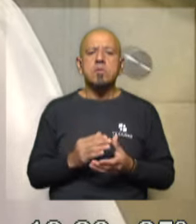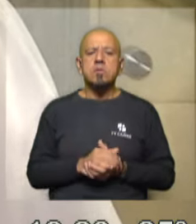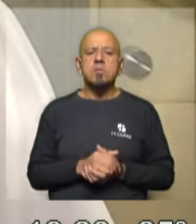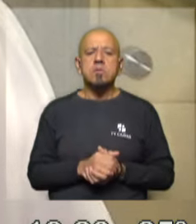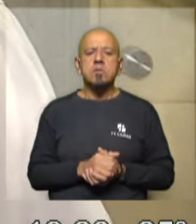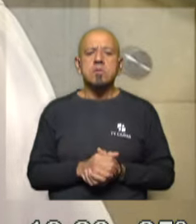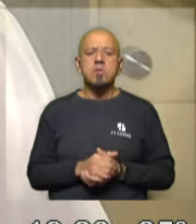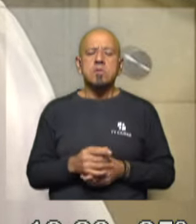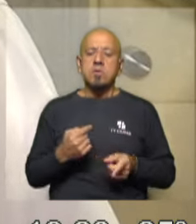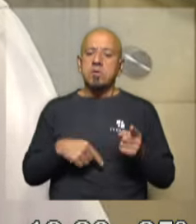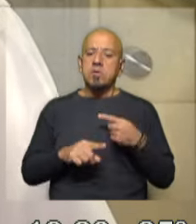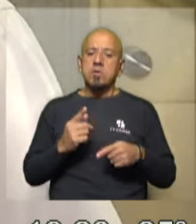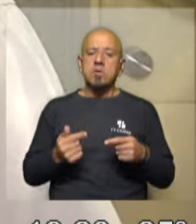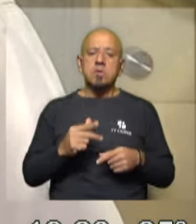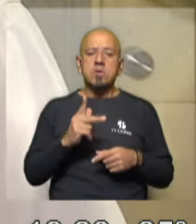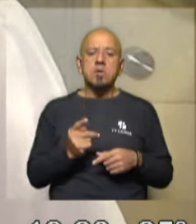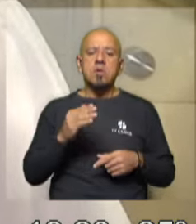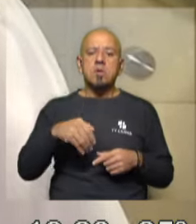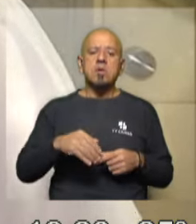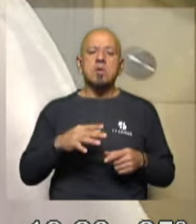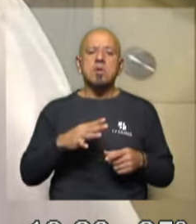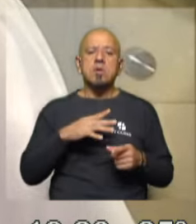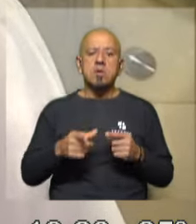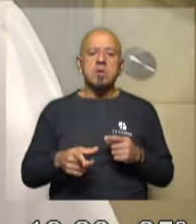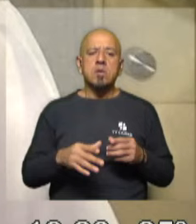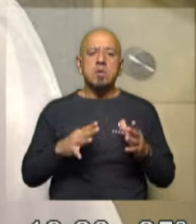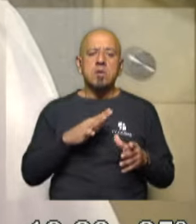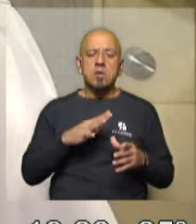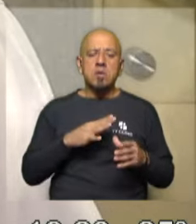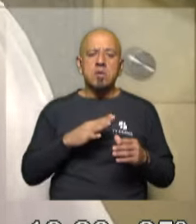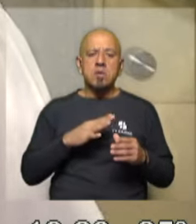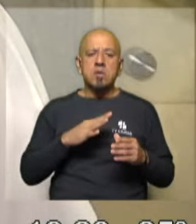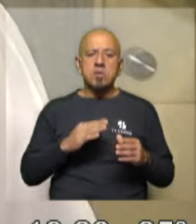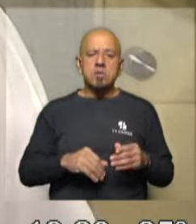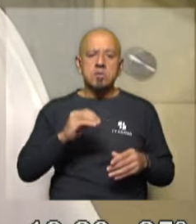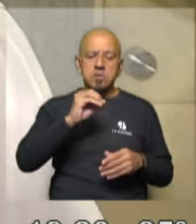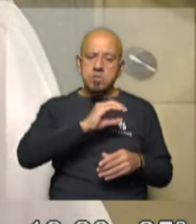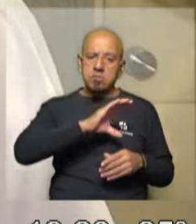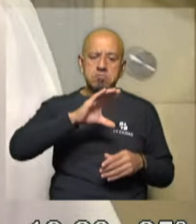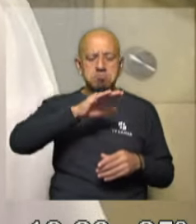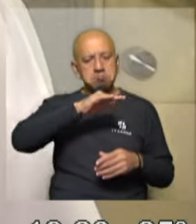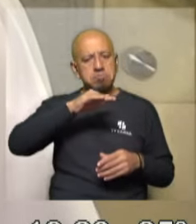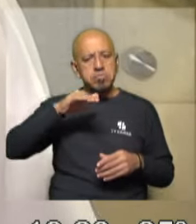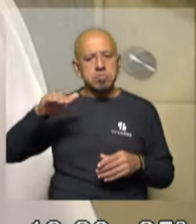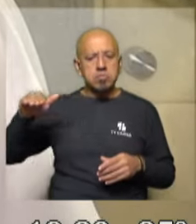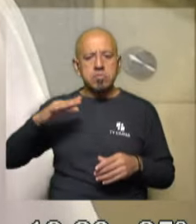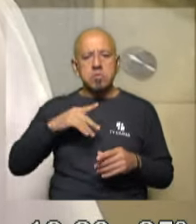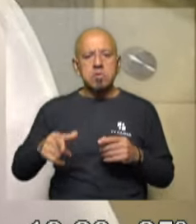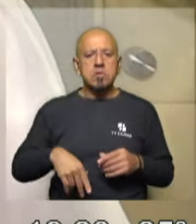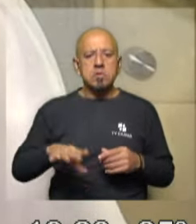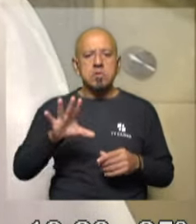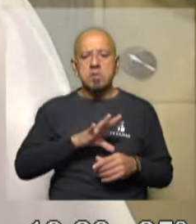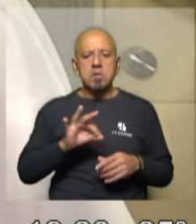en función de la magnitud de los kilómetros que recorremos, tenemos que decir que hay una meseta o se redujeron los siniestros. Pero tenemos más de 500